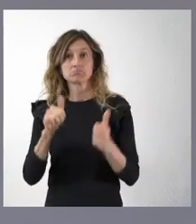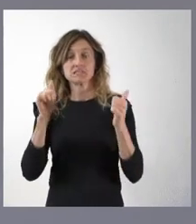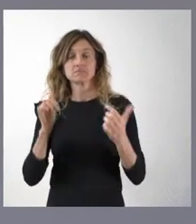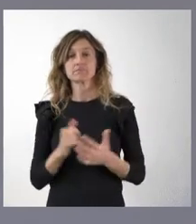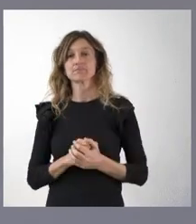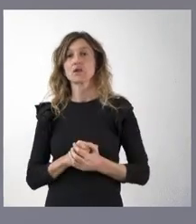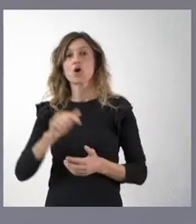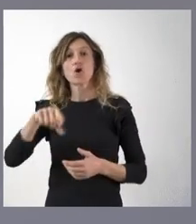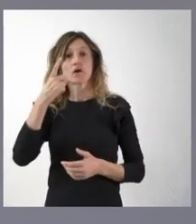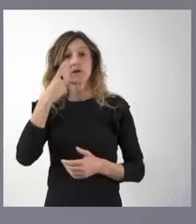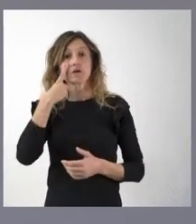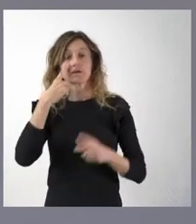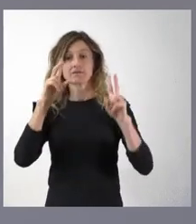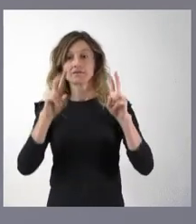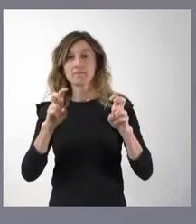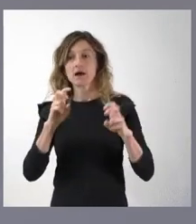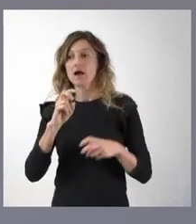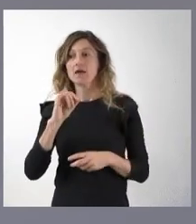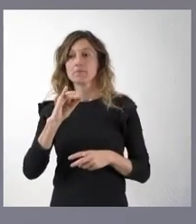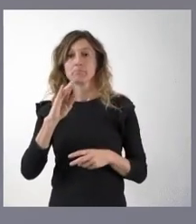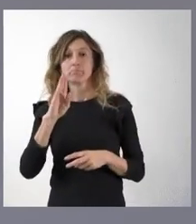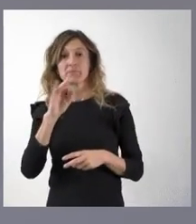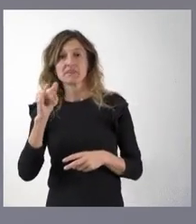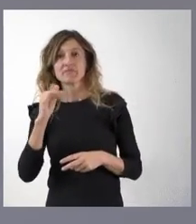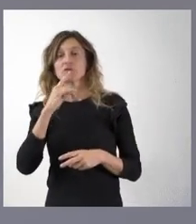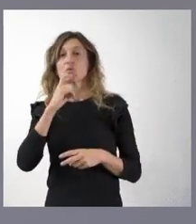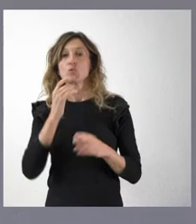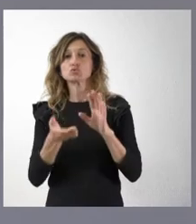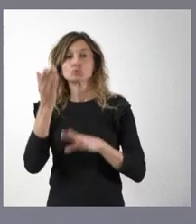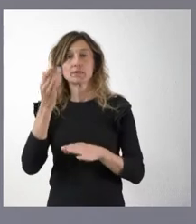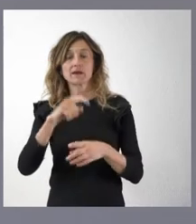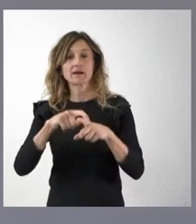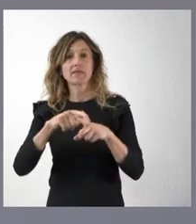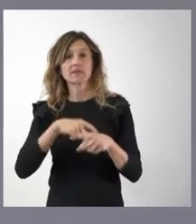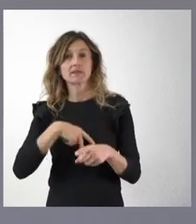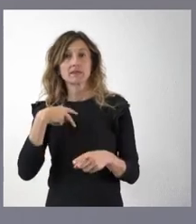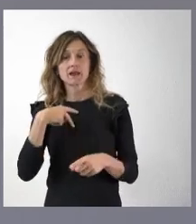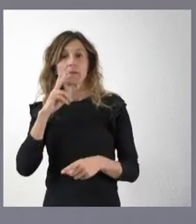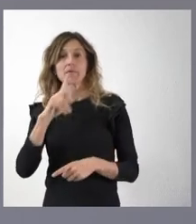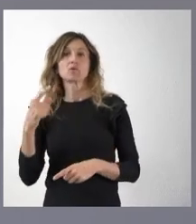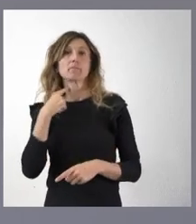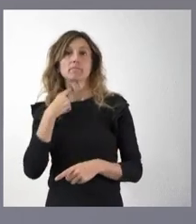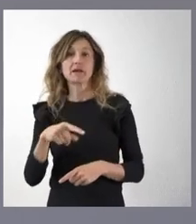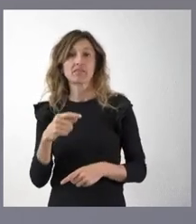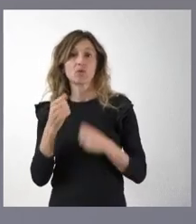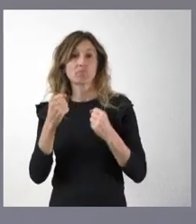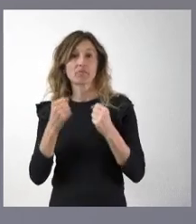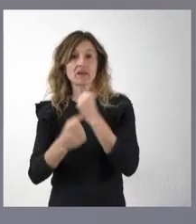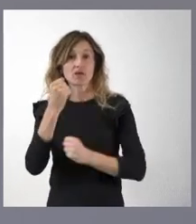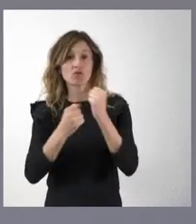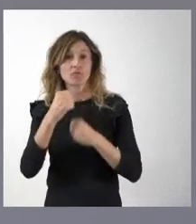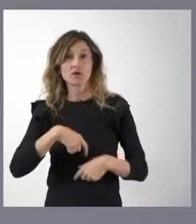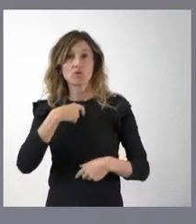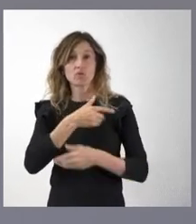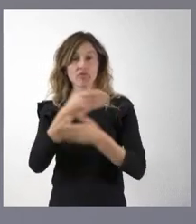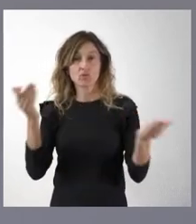los datos de inflación y lógicamente lo que estamos viendo con carácter general es una Clara pérdida de poder adquisitivo de todos los ciudadanos